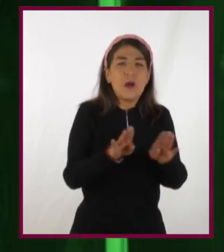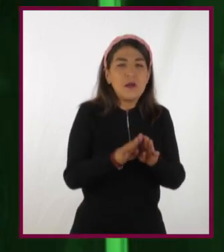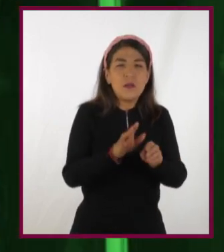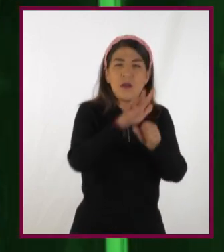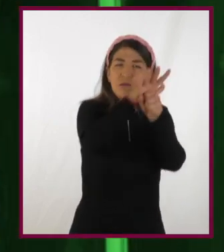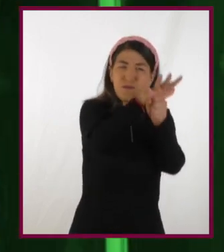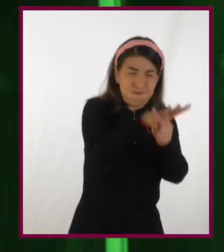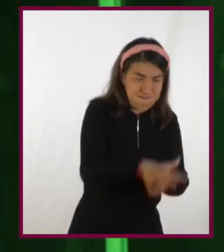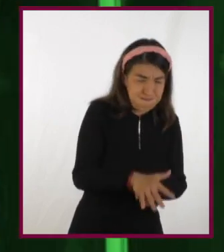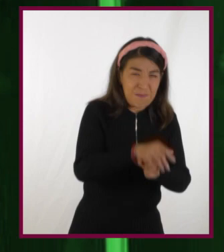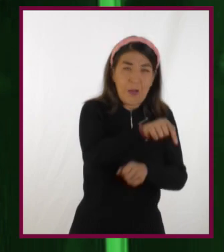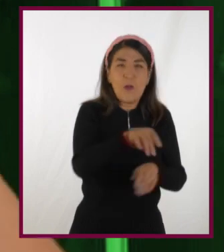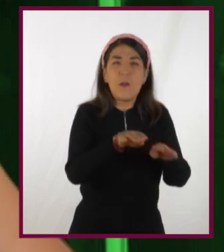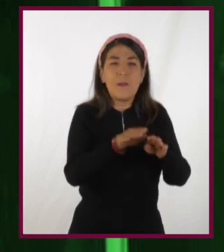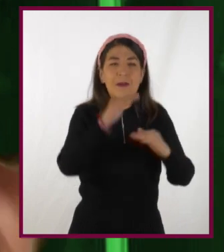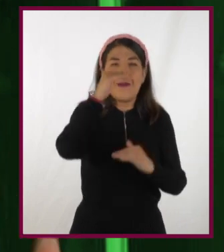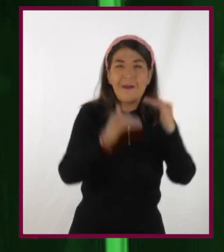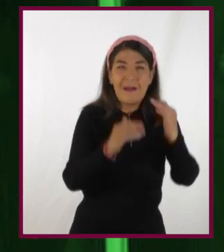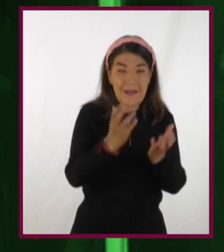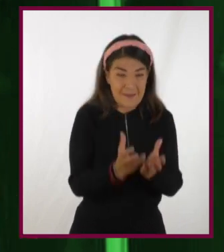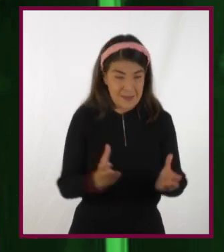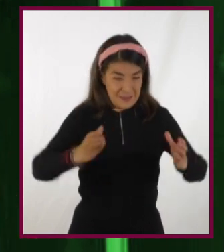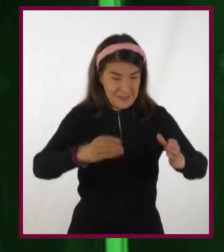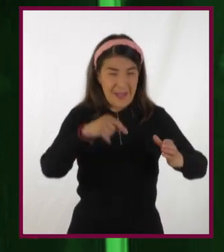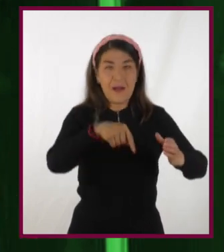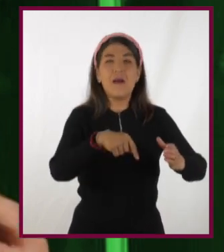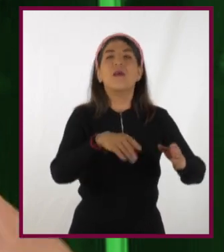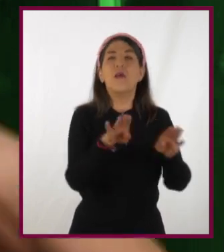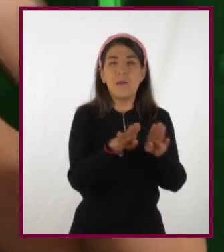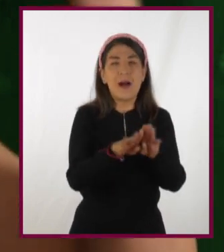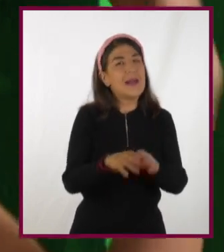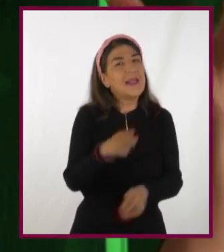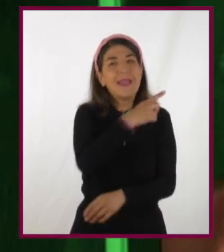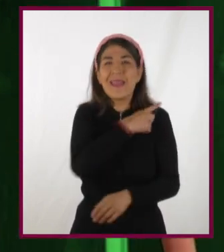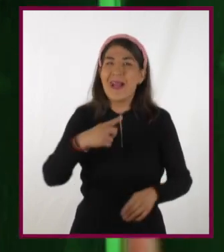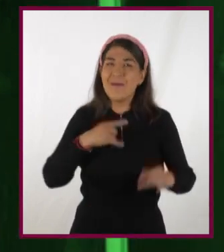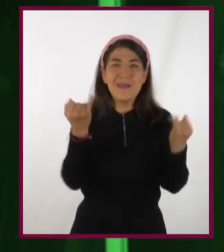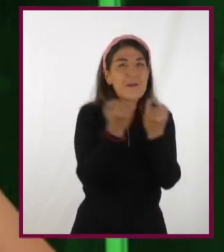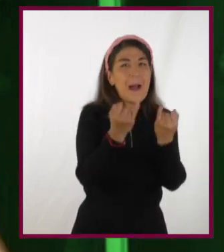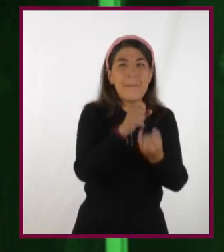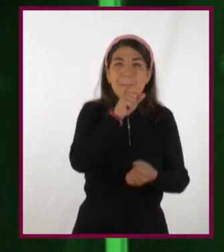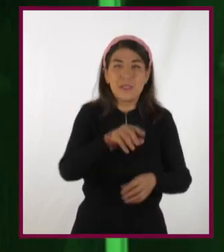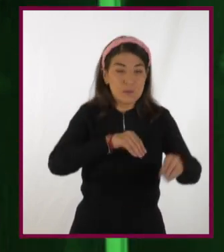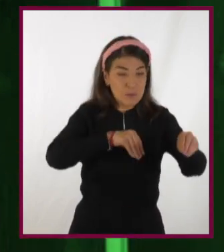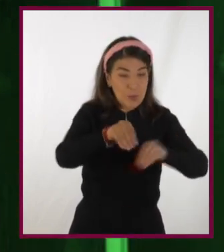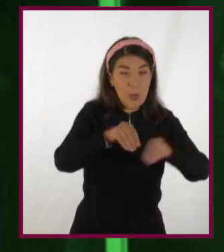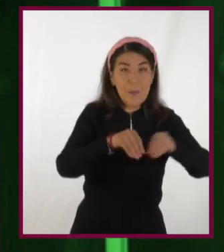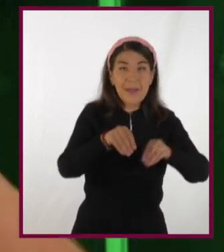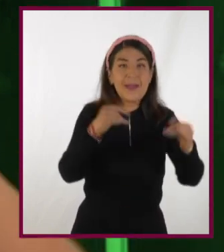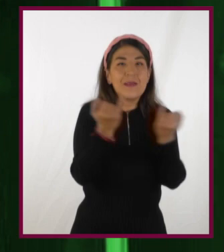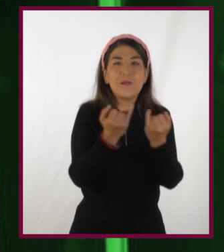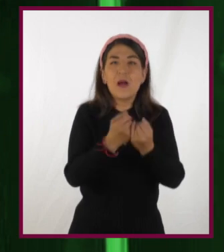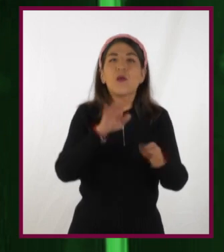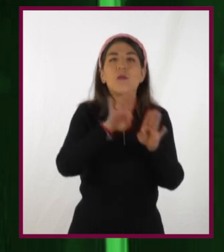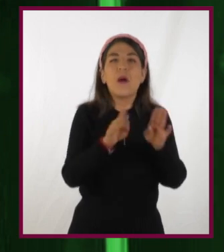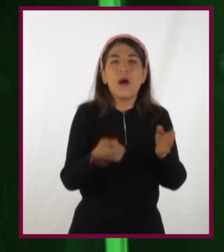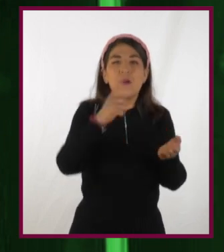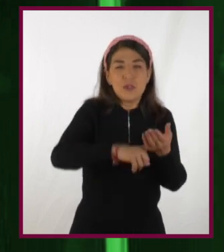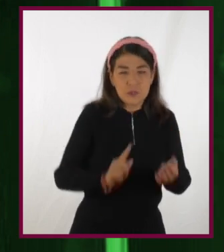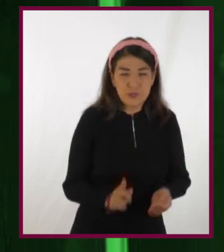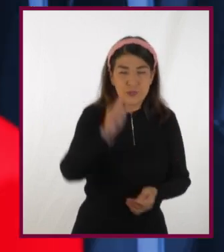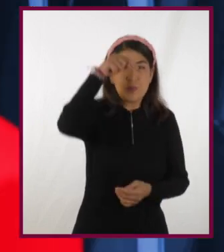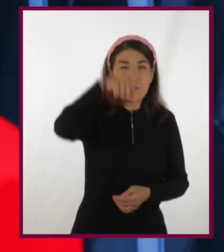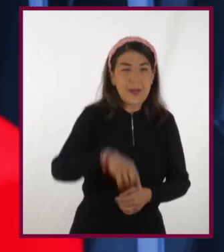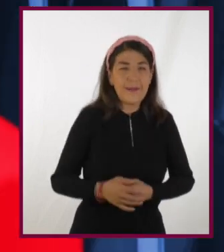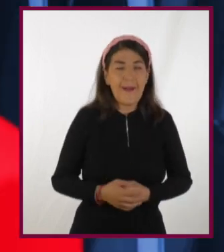poco compresible y en equilibrio dentro de un recipiente se transmite con igual intensidad en todas las direcciones y en todos los puntos del